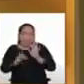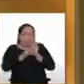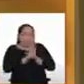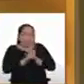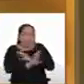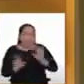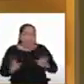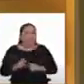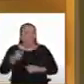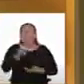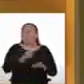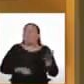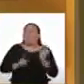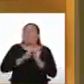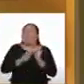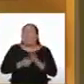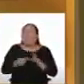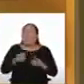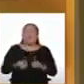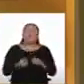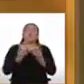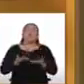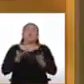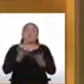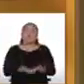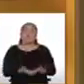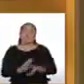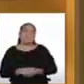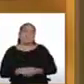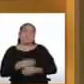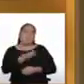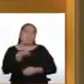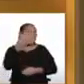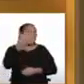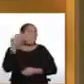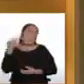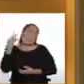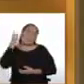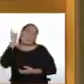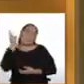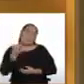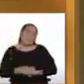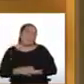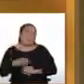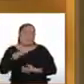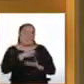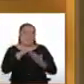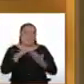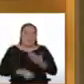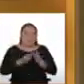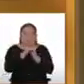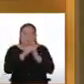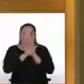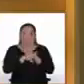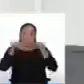está en lo que significan y en el bien que proponen. ¿Sabes qué? Mejor le digo a la profesora de una vez que venga, porque si no, el programa que vas a grabar va a ser